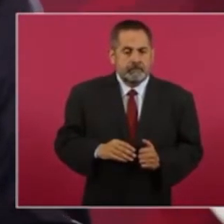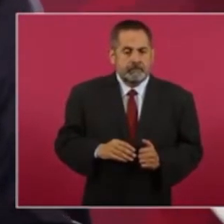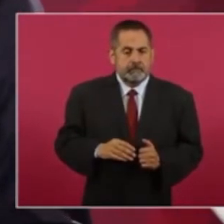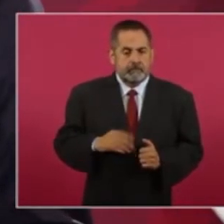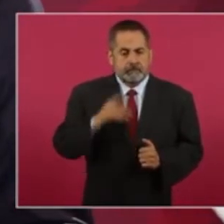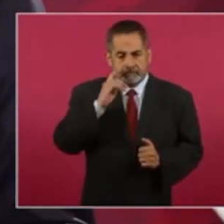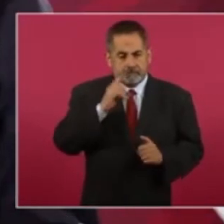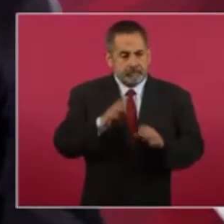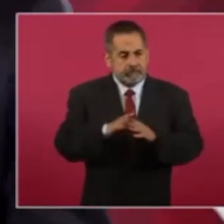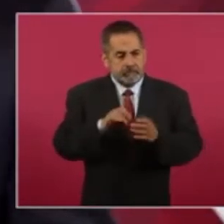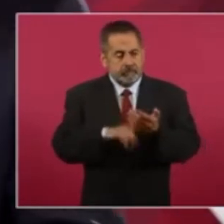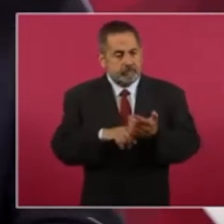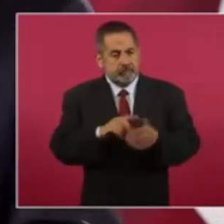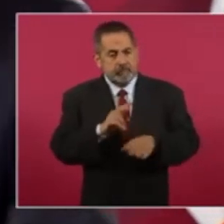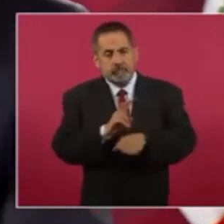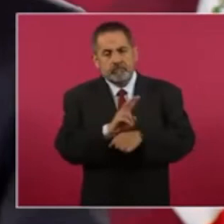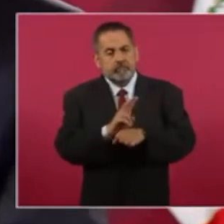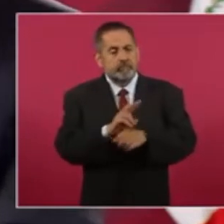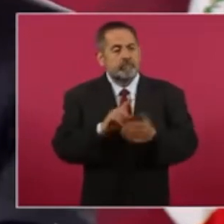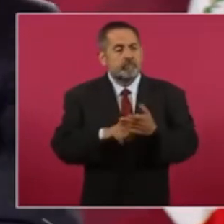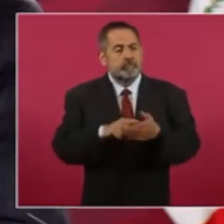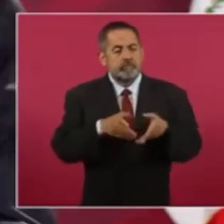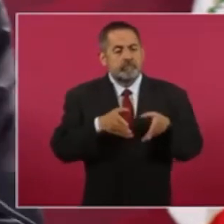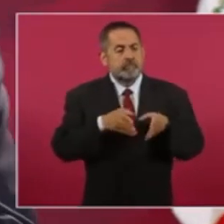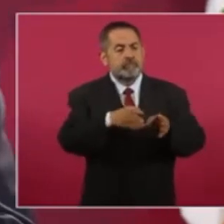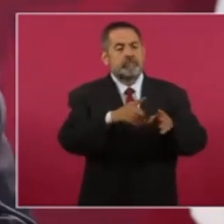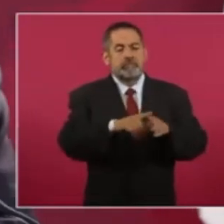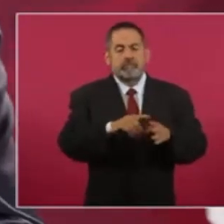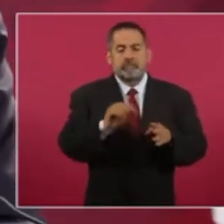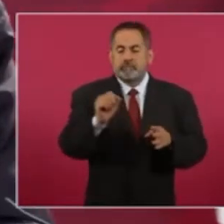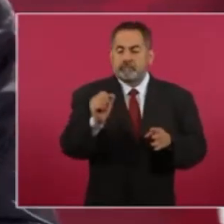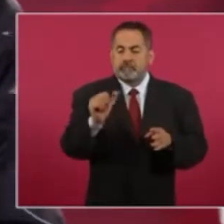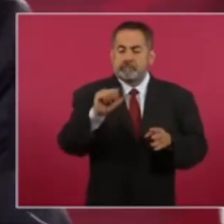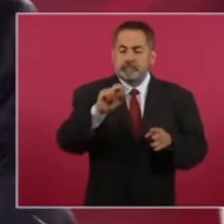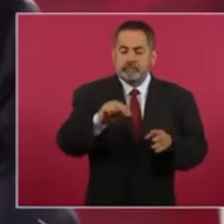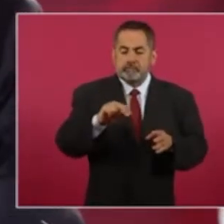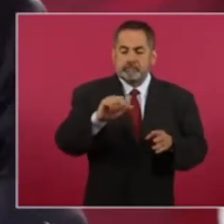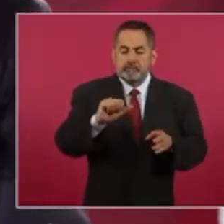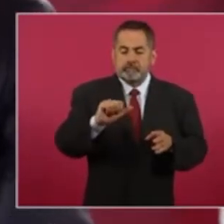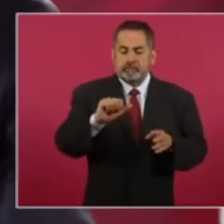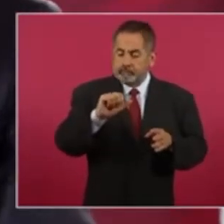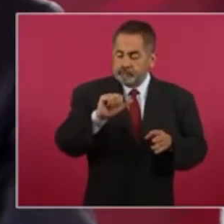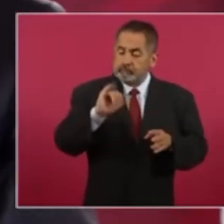supervisar el camino de San Ignacio a Tayoltita.